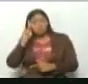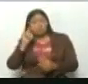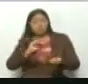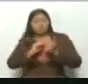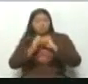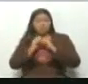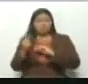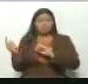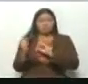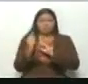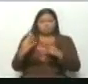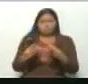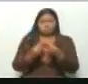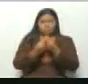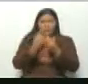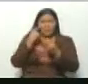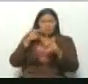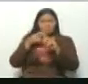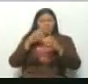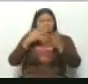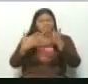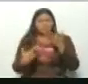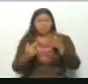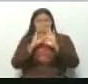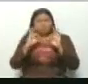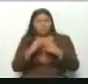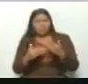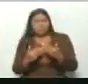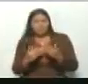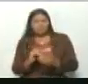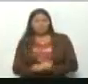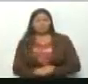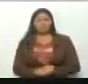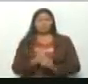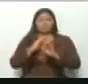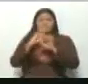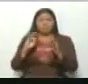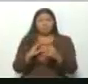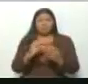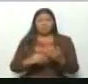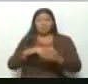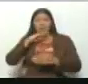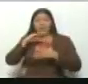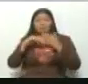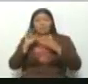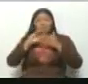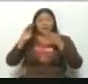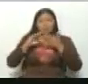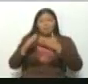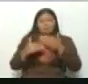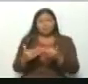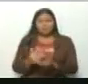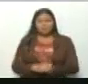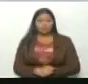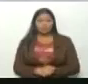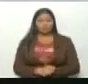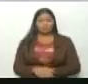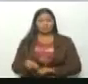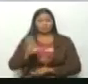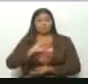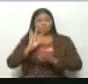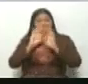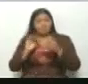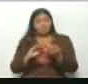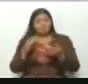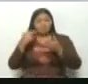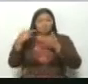educación física allí. Entonces, claro, el requerimiento es variado, pero como esta plataforma es tan robusta, que tiene caracterizada por normativa